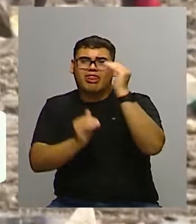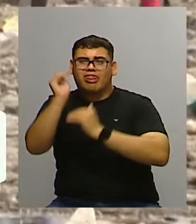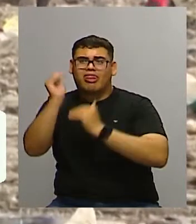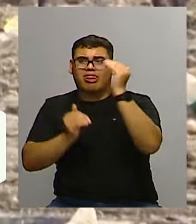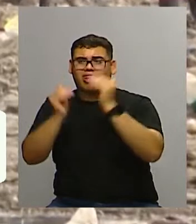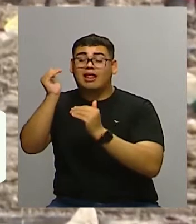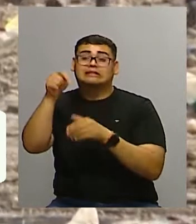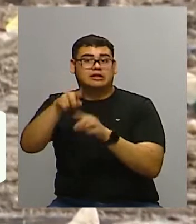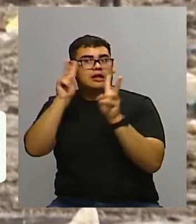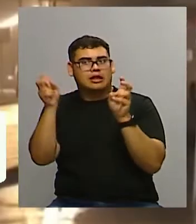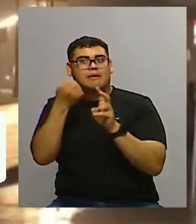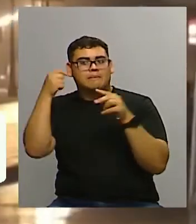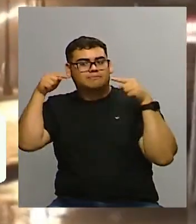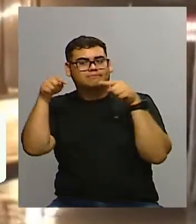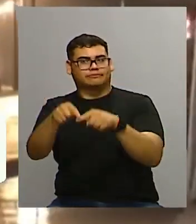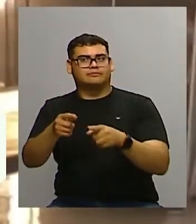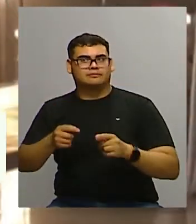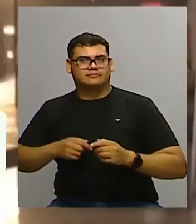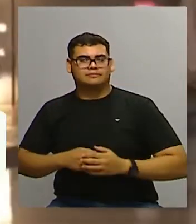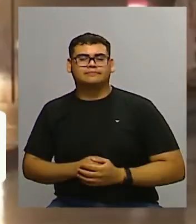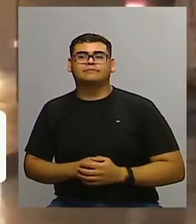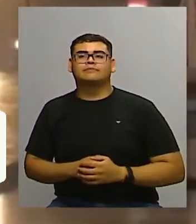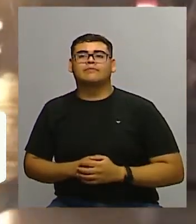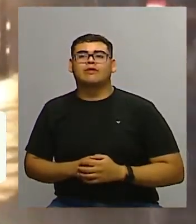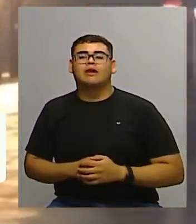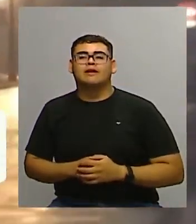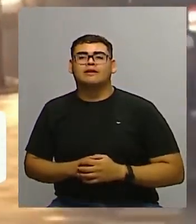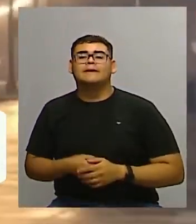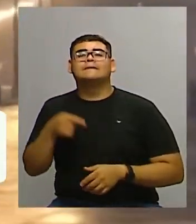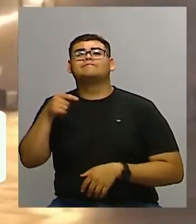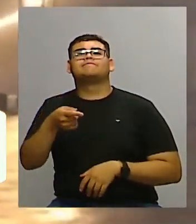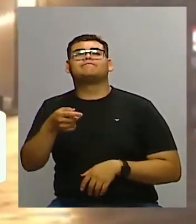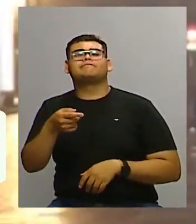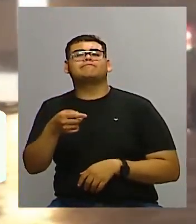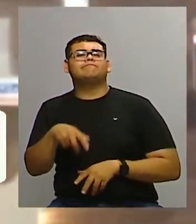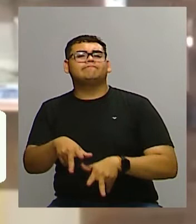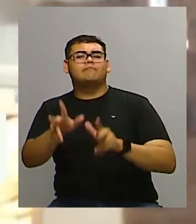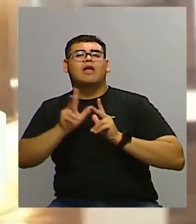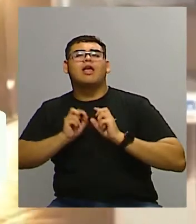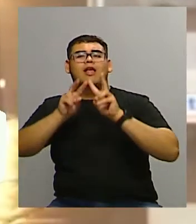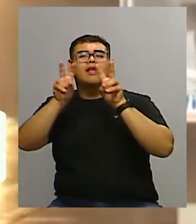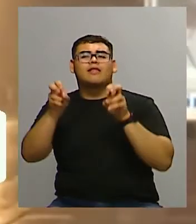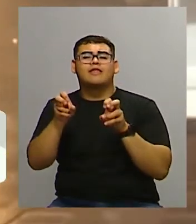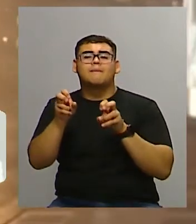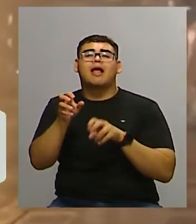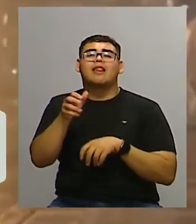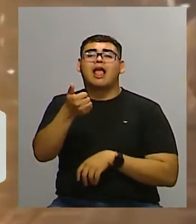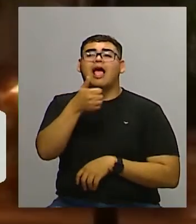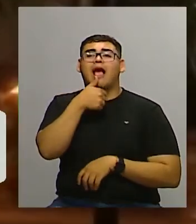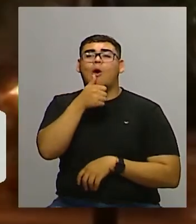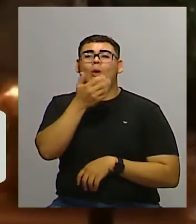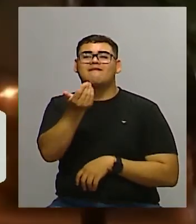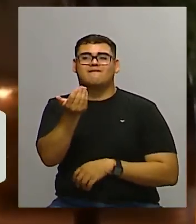tratar. Vos traías a colación el tema de esto del conflicto de la escasez hídrica en